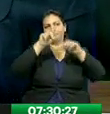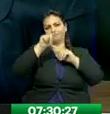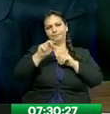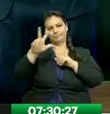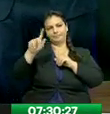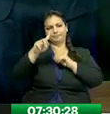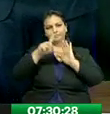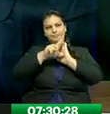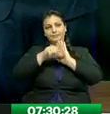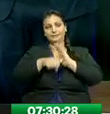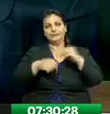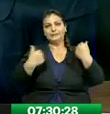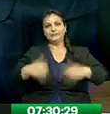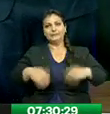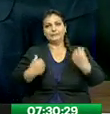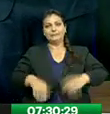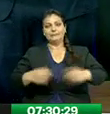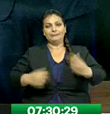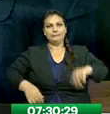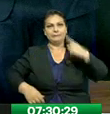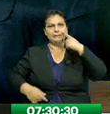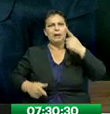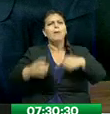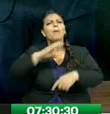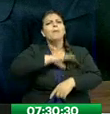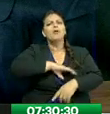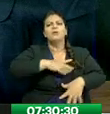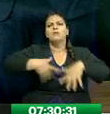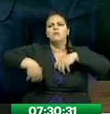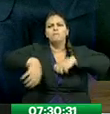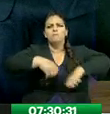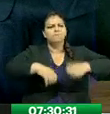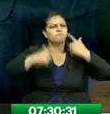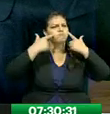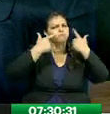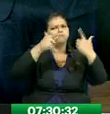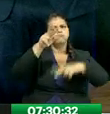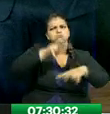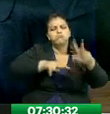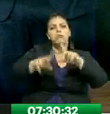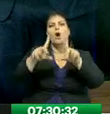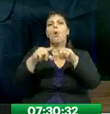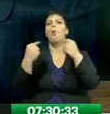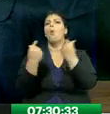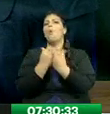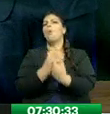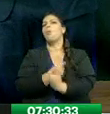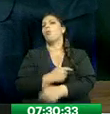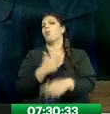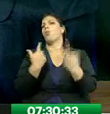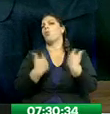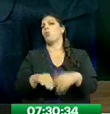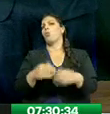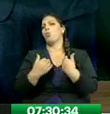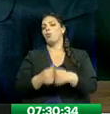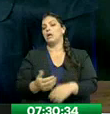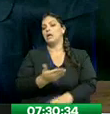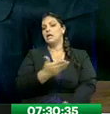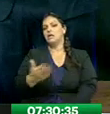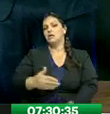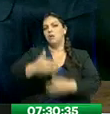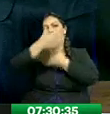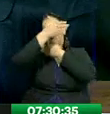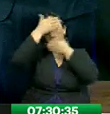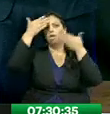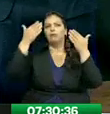7:31 a.m. Allí teníamos detalles de este operativo policial en el que se ha desarticulado a una presunta